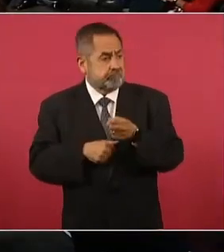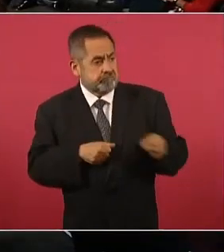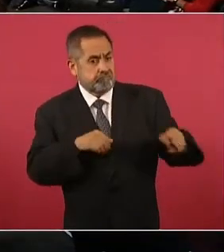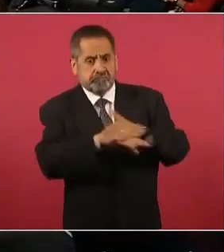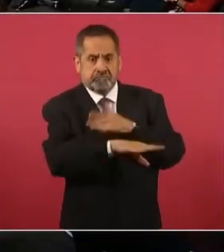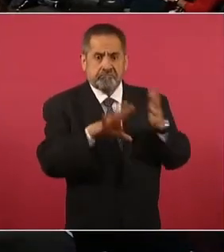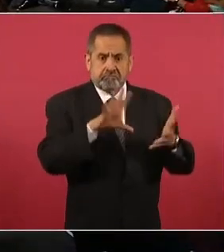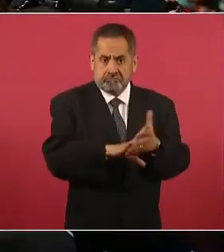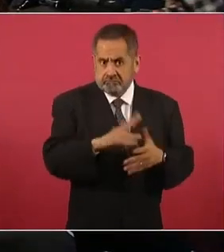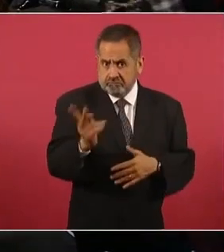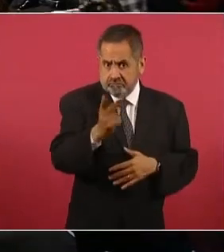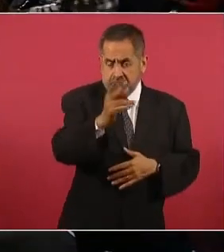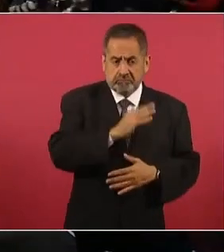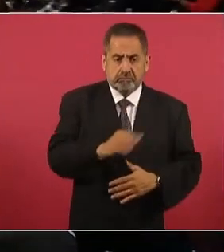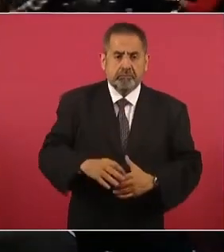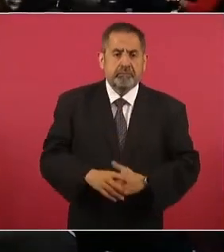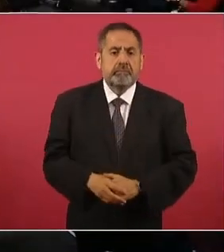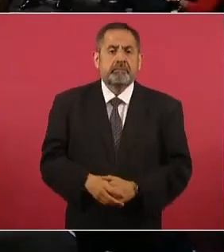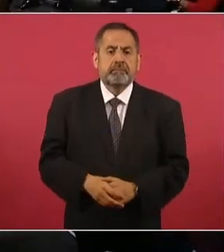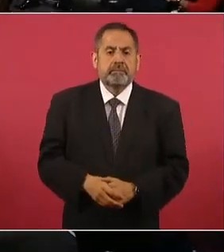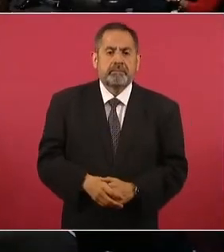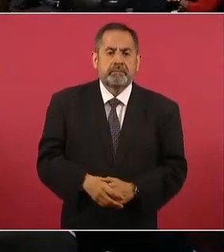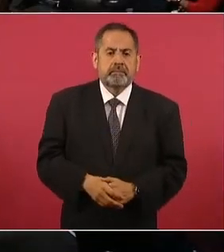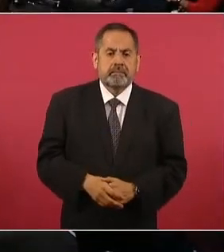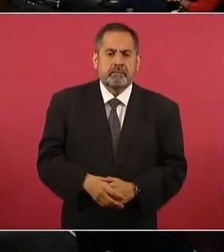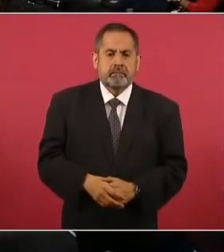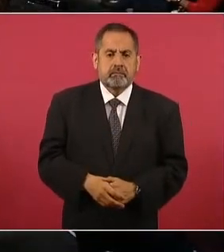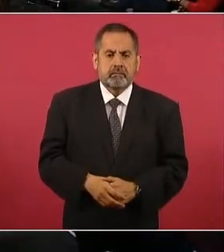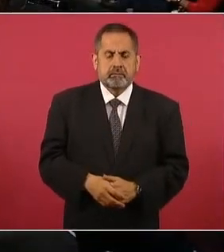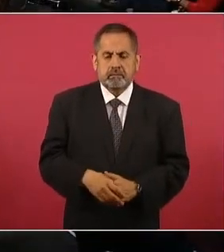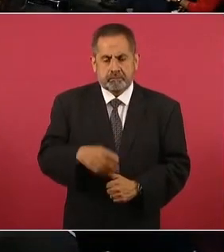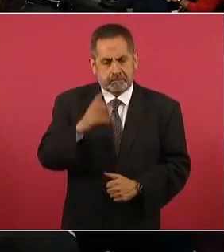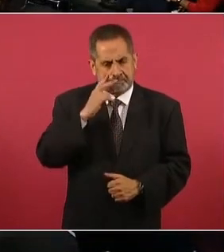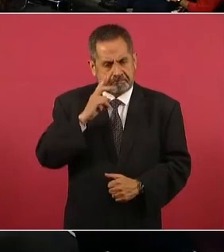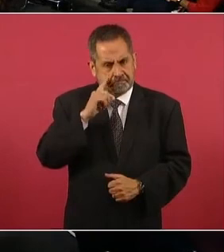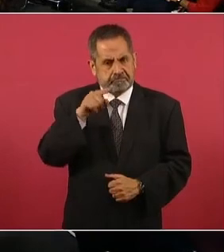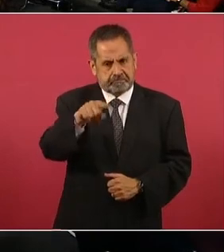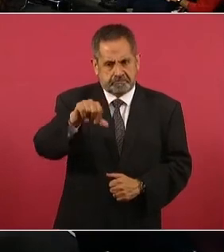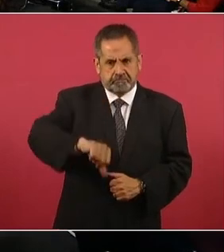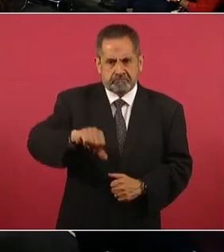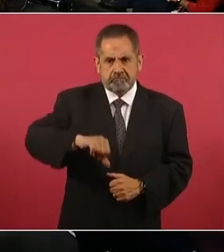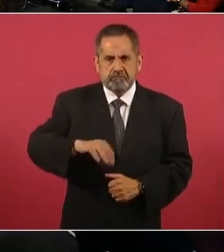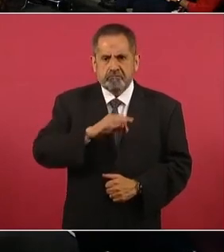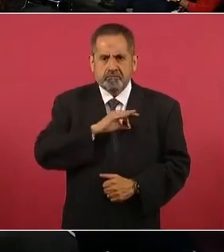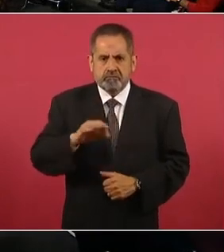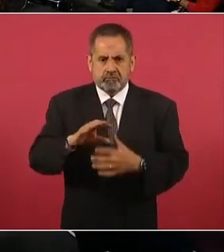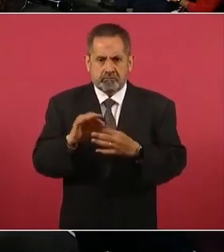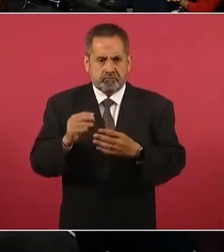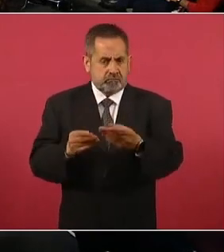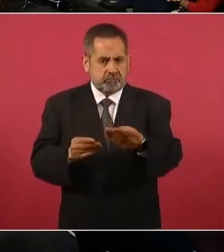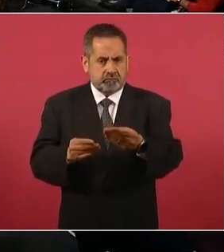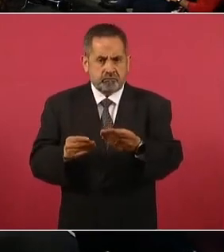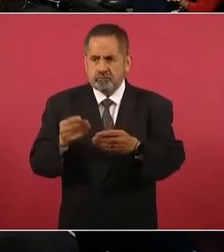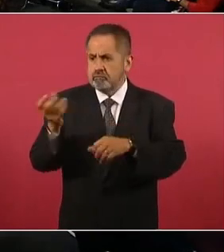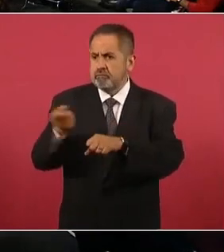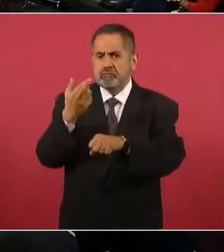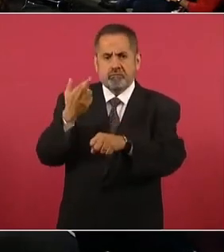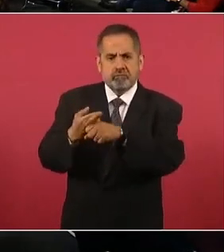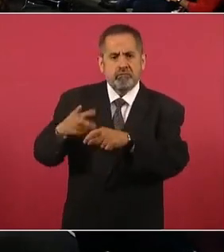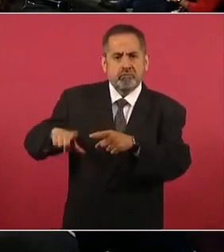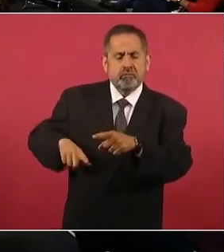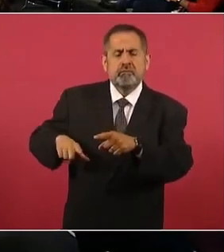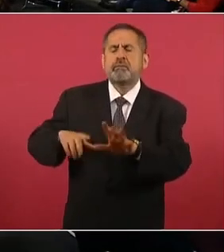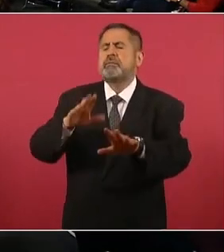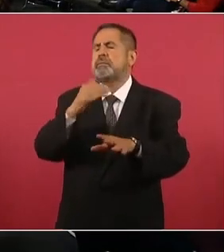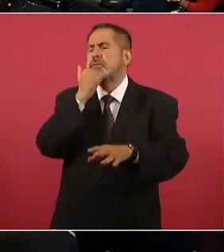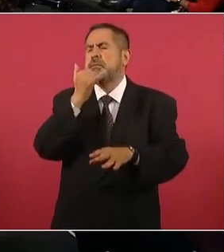pregunta. Lo vamos a ver hoy mismo también. ¿Puede recibir el secretario de Gobierno, perdón, el